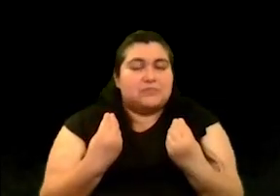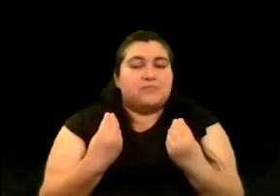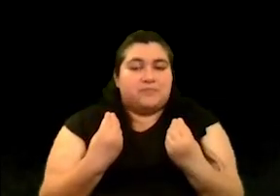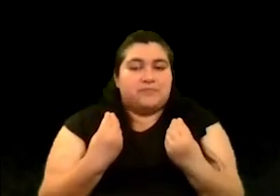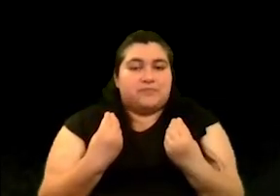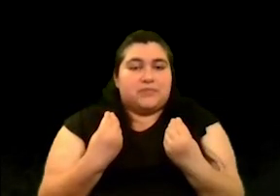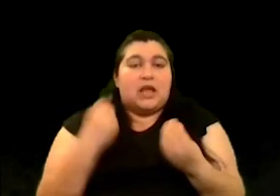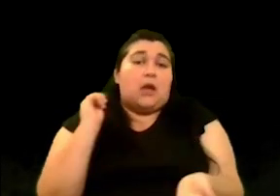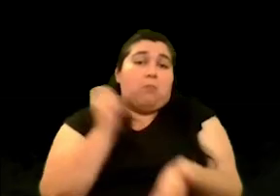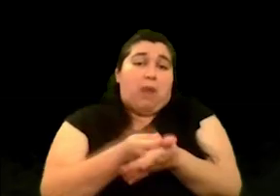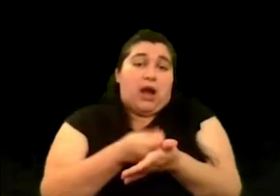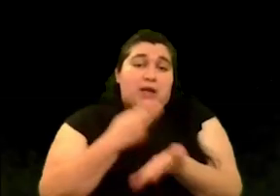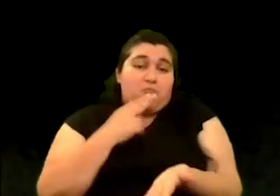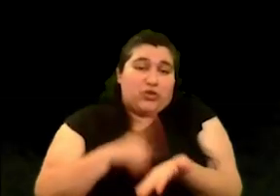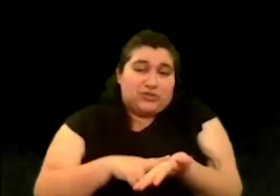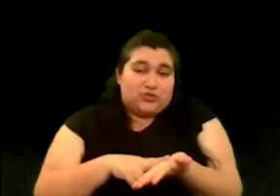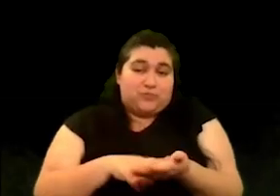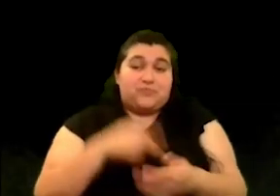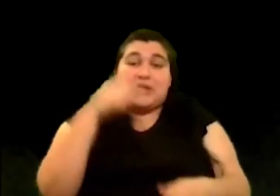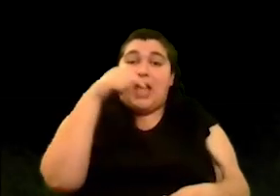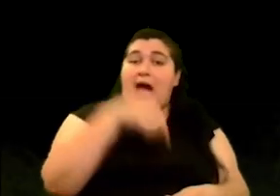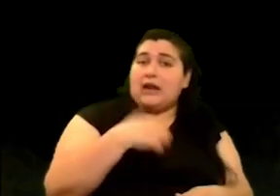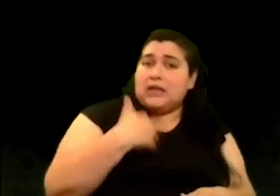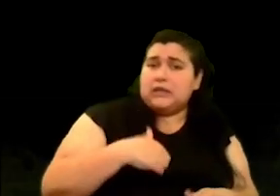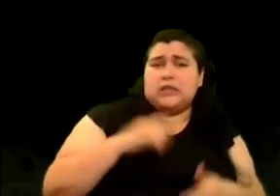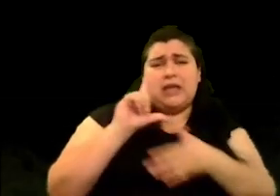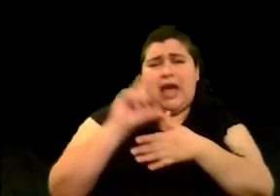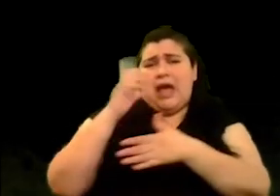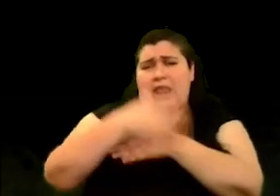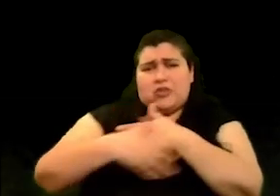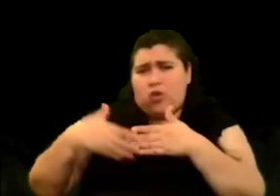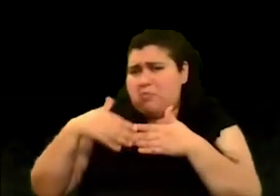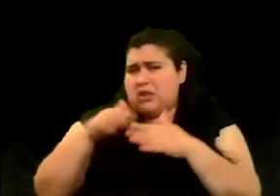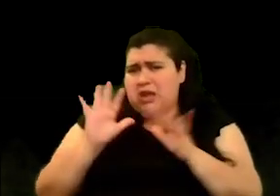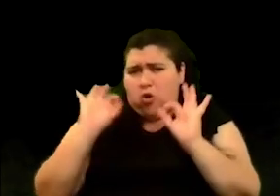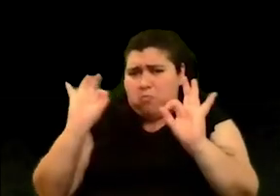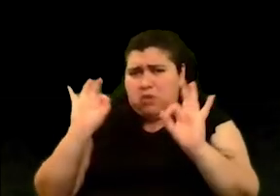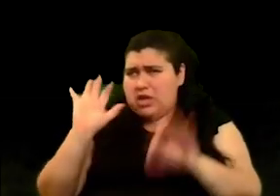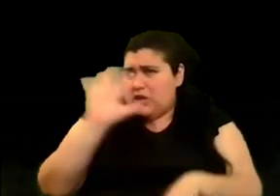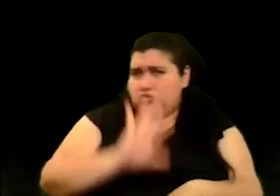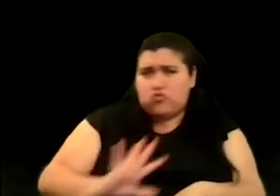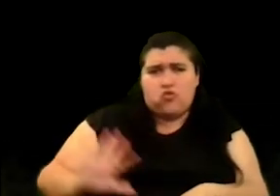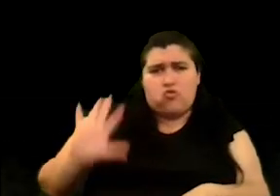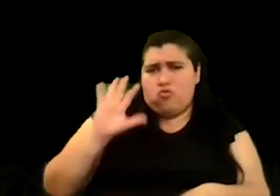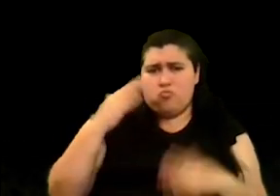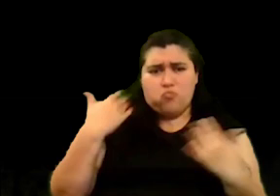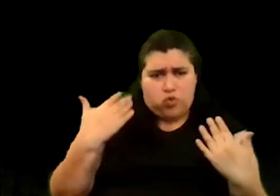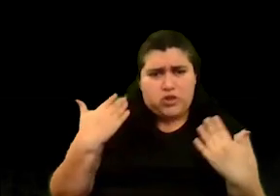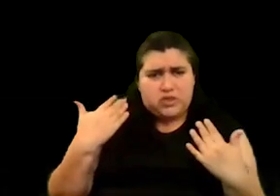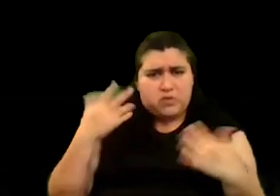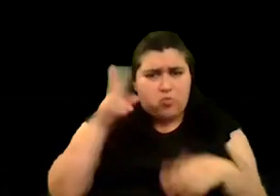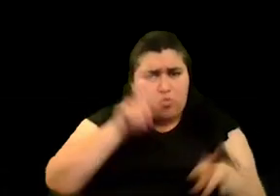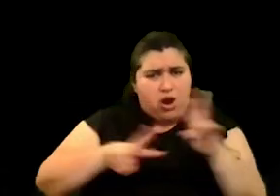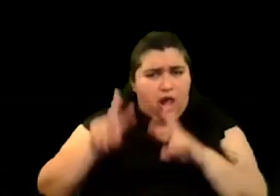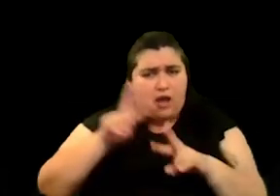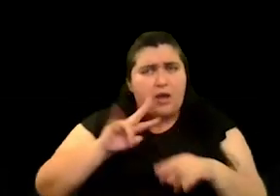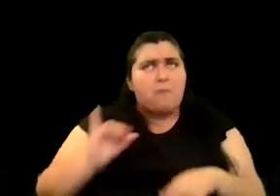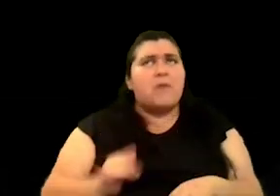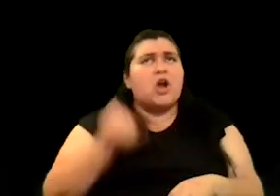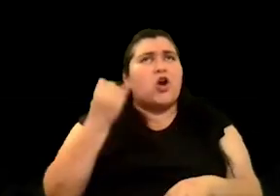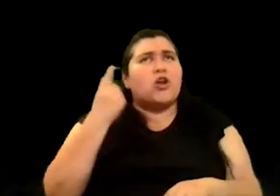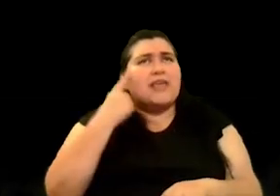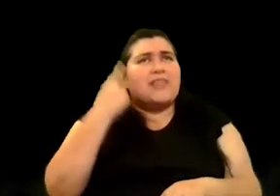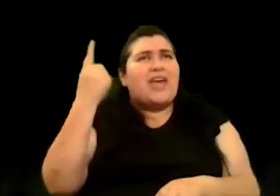impuestos? En Argentina, o en toda Latinoamérica, diría yo, tenemos esta cuestión, mejor diría yo, en derecho